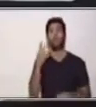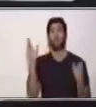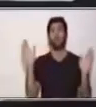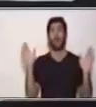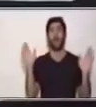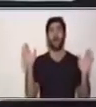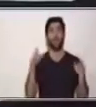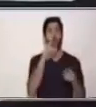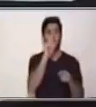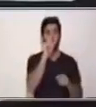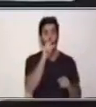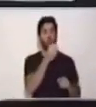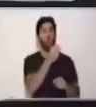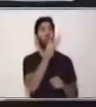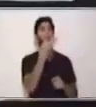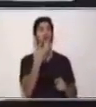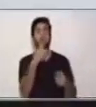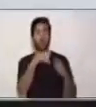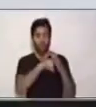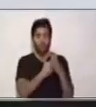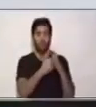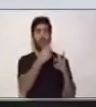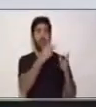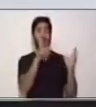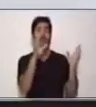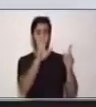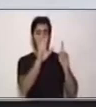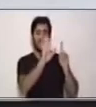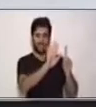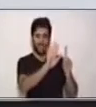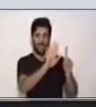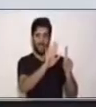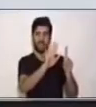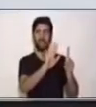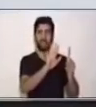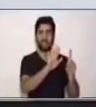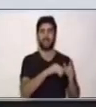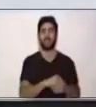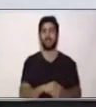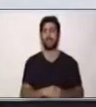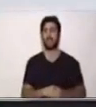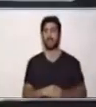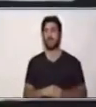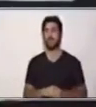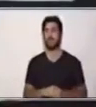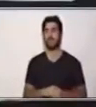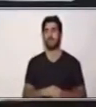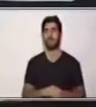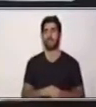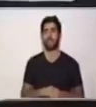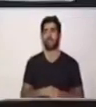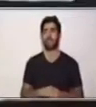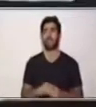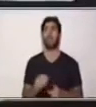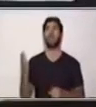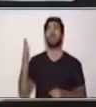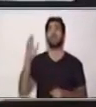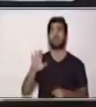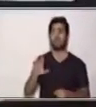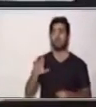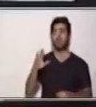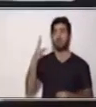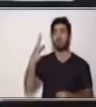principio? Habían seis pájaros o pajaritos. Luego se